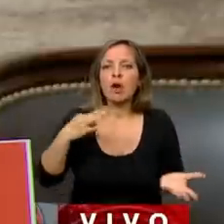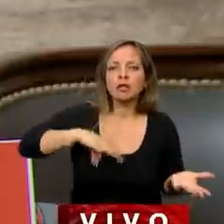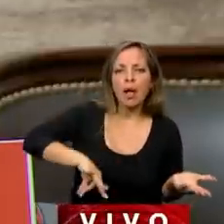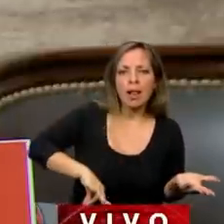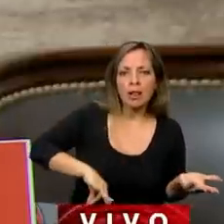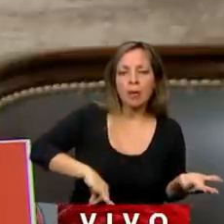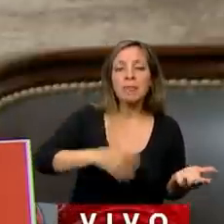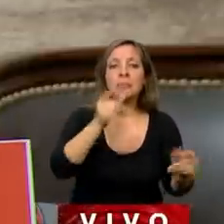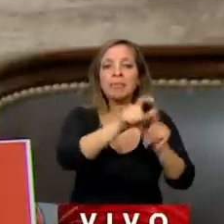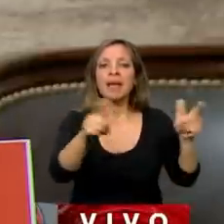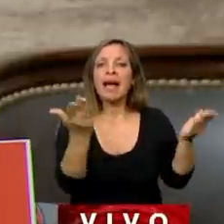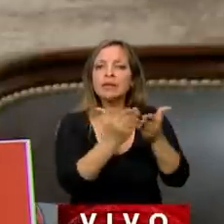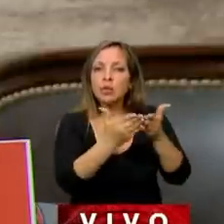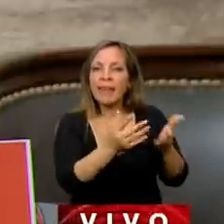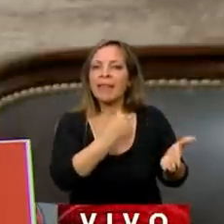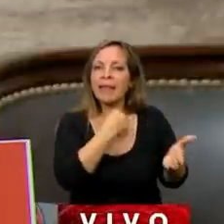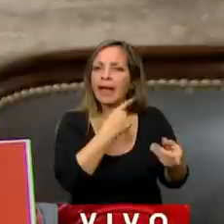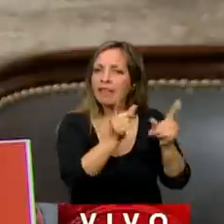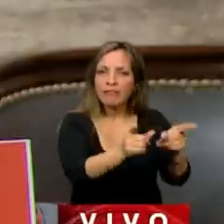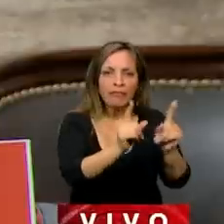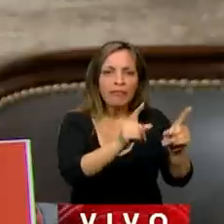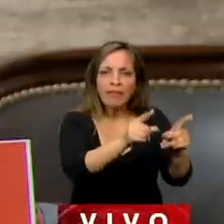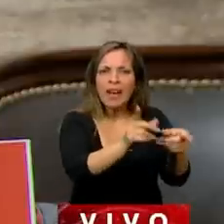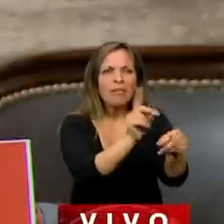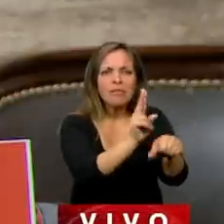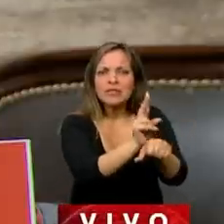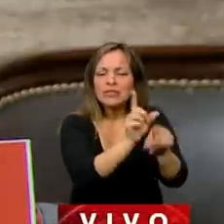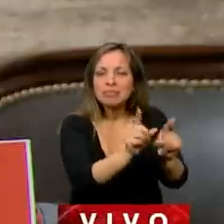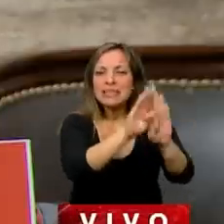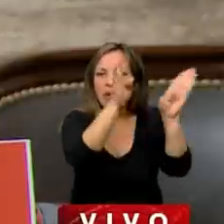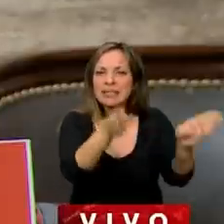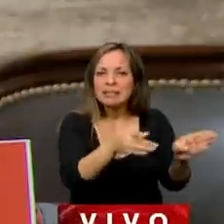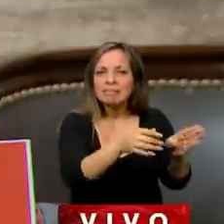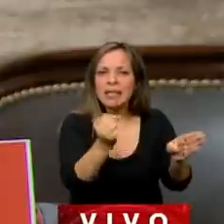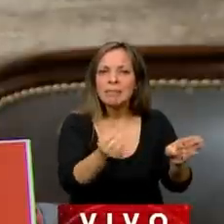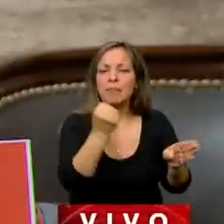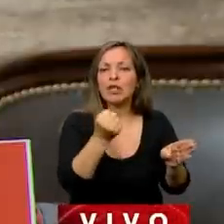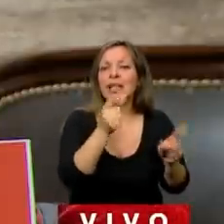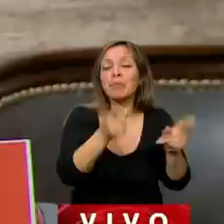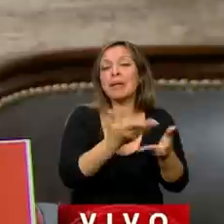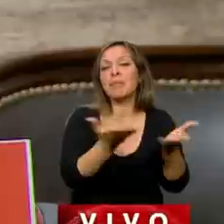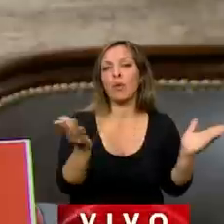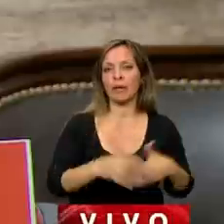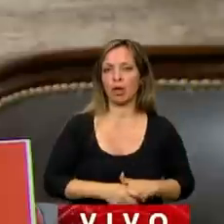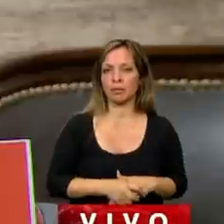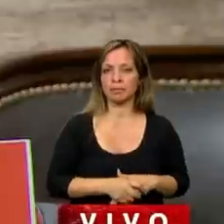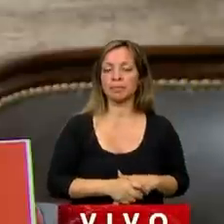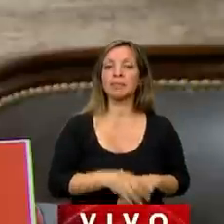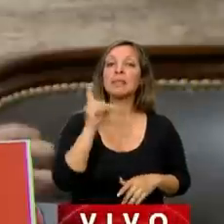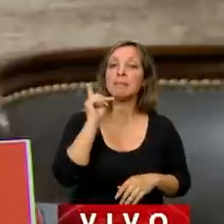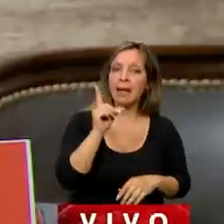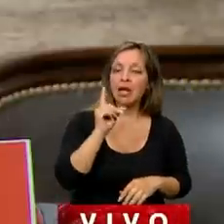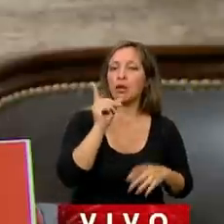y los estudiantes quieren que se continúe ese importante instituto que ha sido clave y que es público. Pero